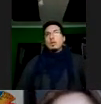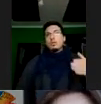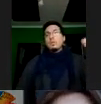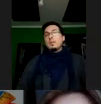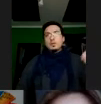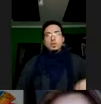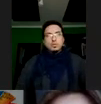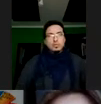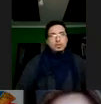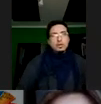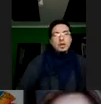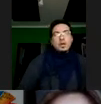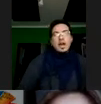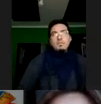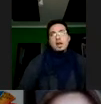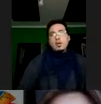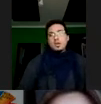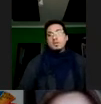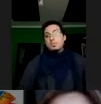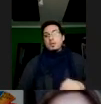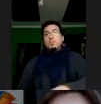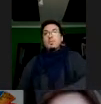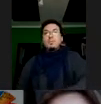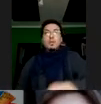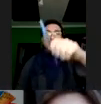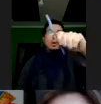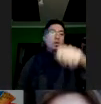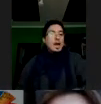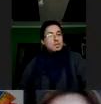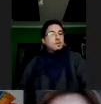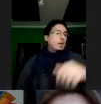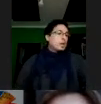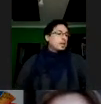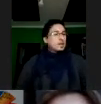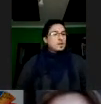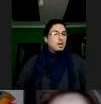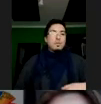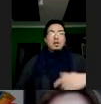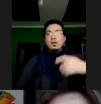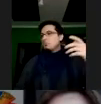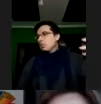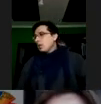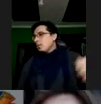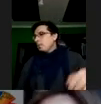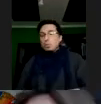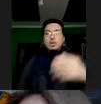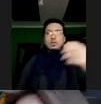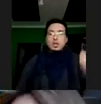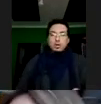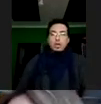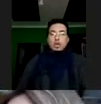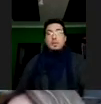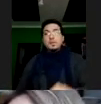los planos no solamente son de construcción, hay planos que sirven, por ejemplo, para un lápiz, para una taza, para un